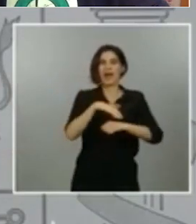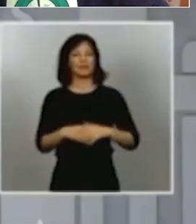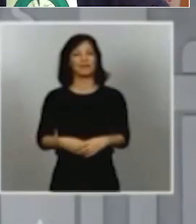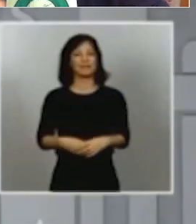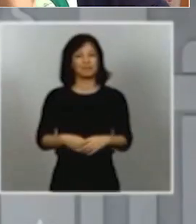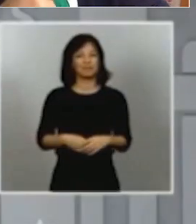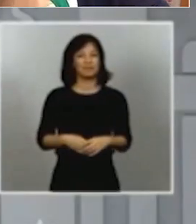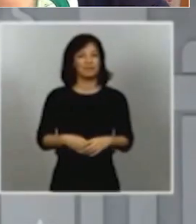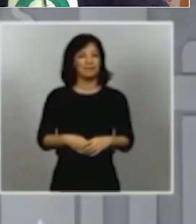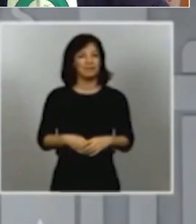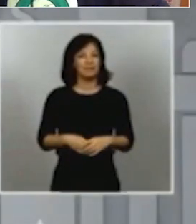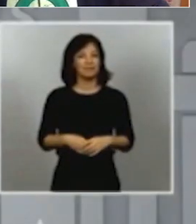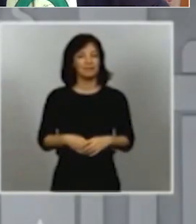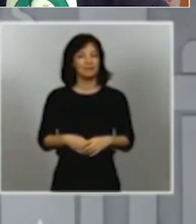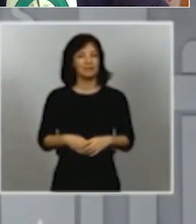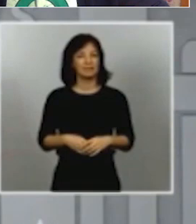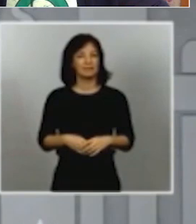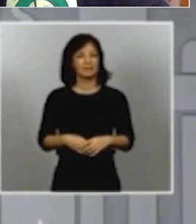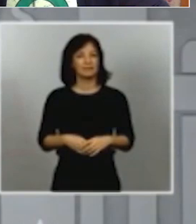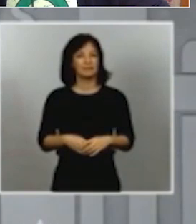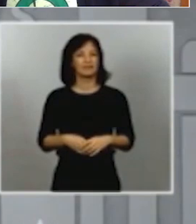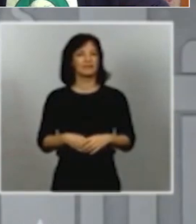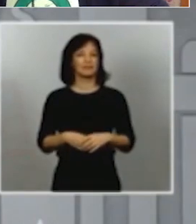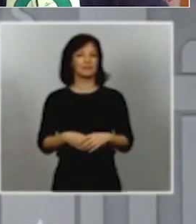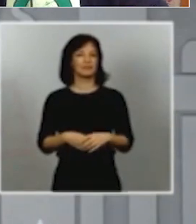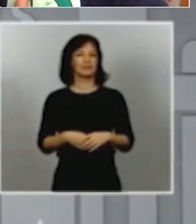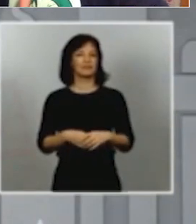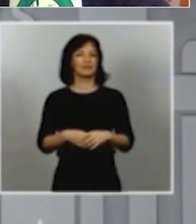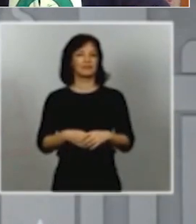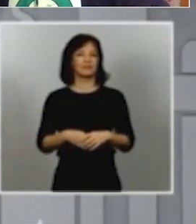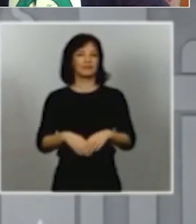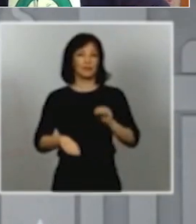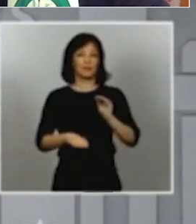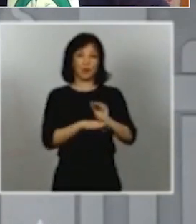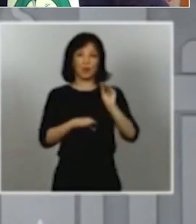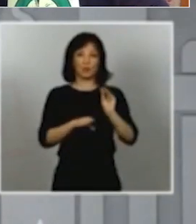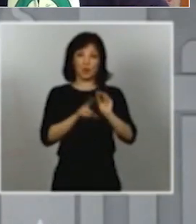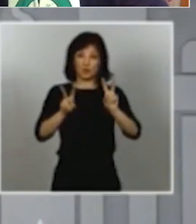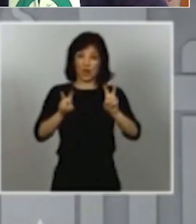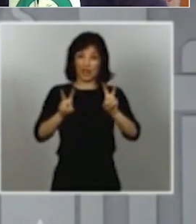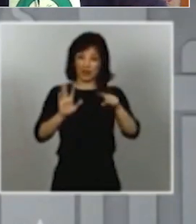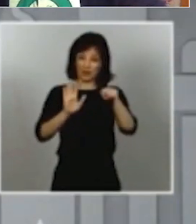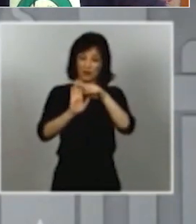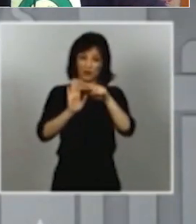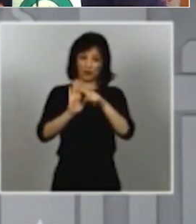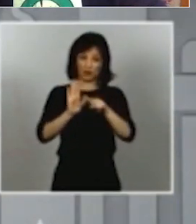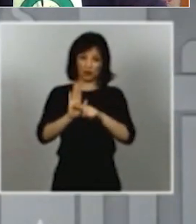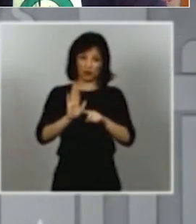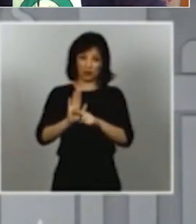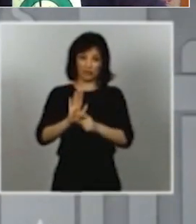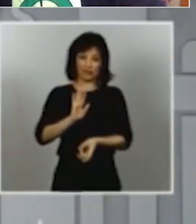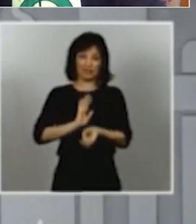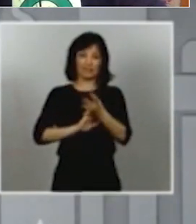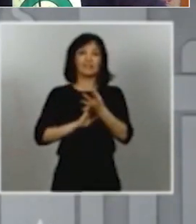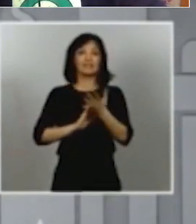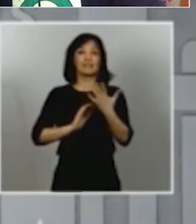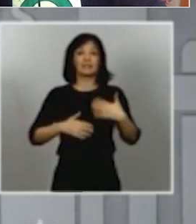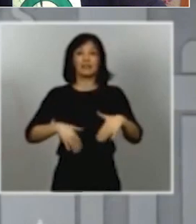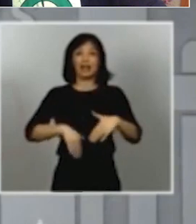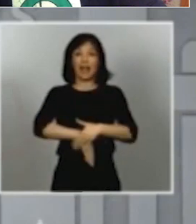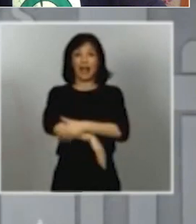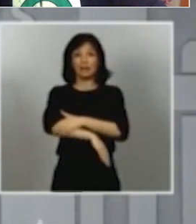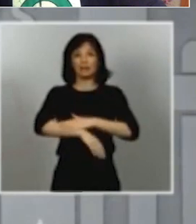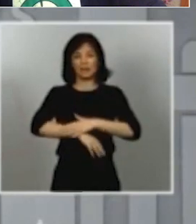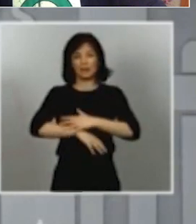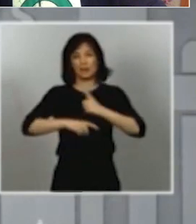perdonado un solo impuesto no hemos perdonado una sola cuenta a la soledad social y los pagos están llegando todos tarde con lo cual a la pérdida natural de liquidez provocada